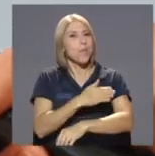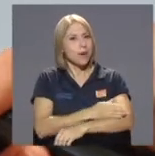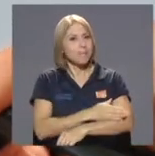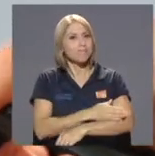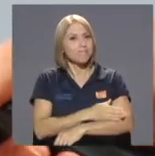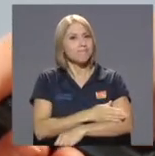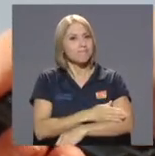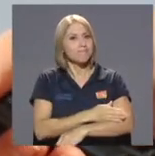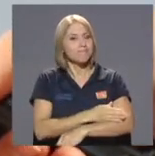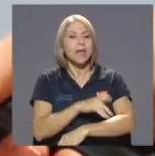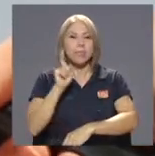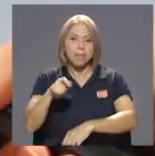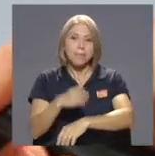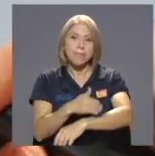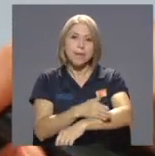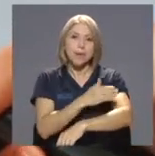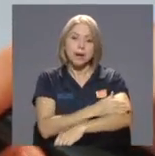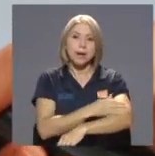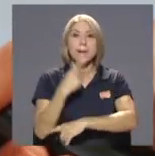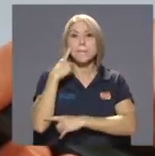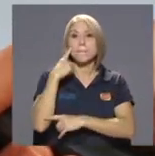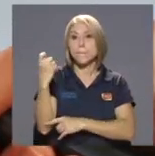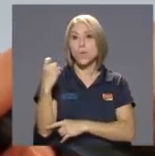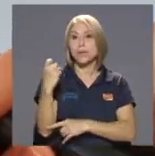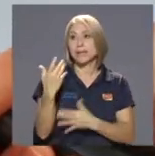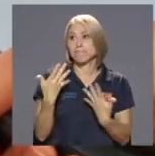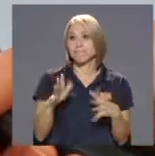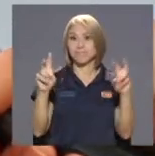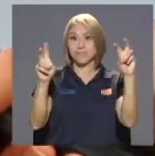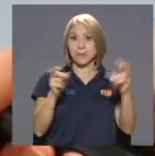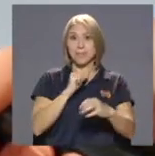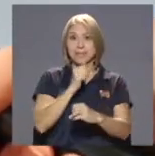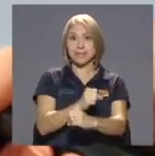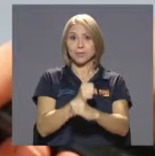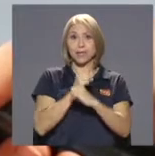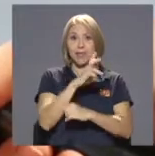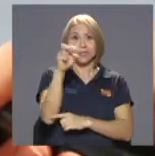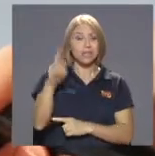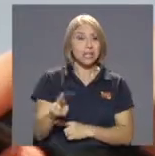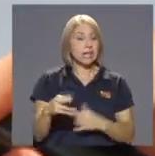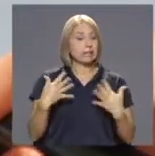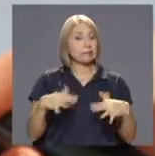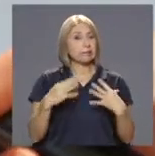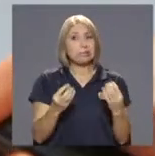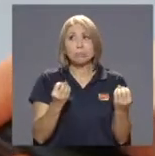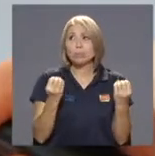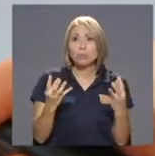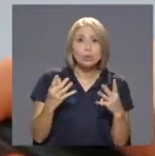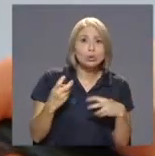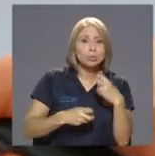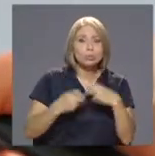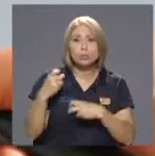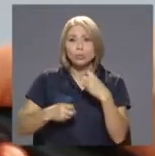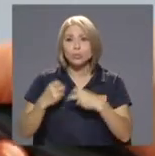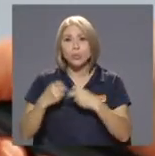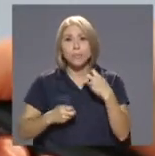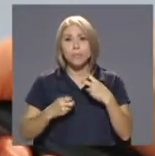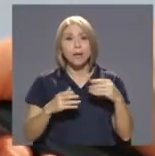mejorar, porque en cuestiones de inseguridad en Costa Rica los niveles son muy altos, más en las zonas marginadas, que